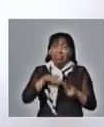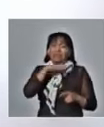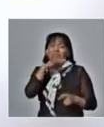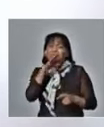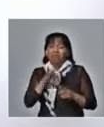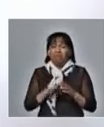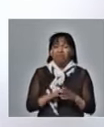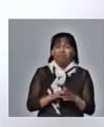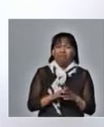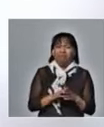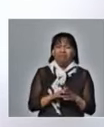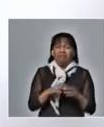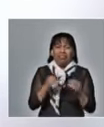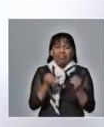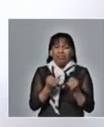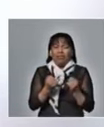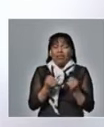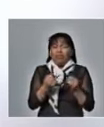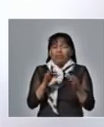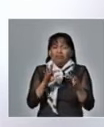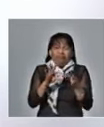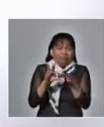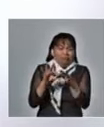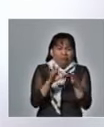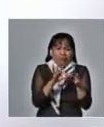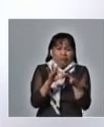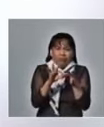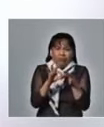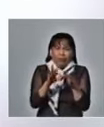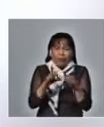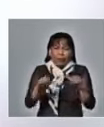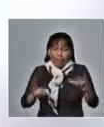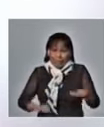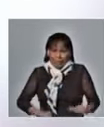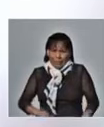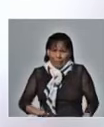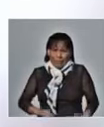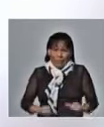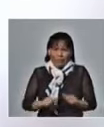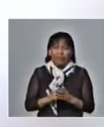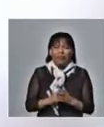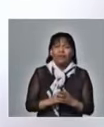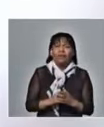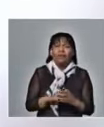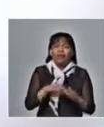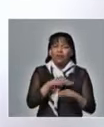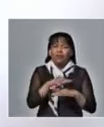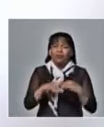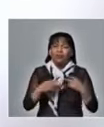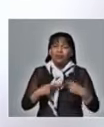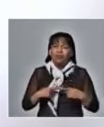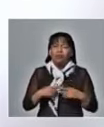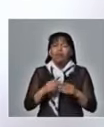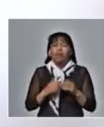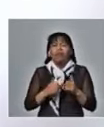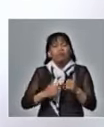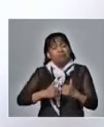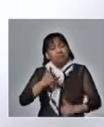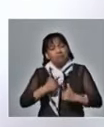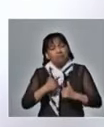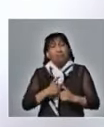combinación, una interconexión de actividades de entes públicos con competencia en esta